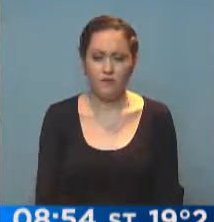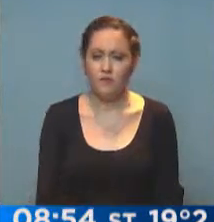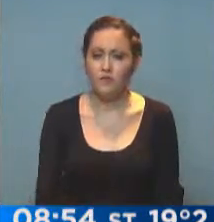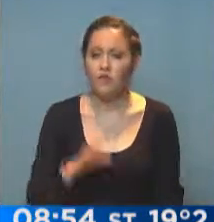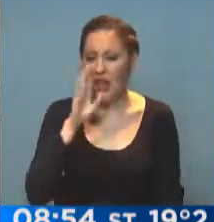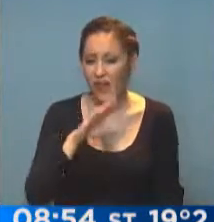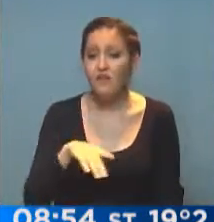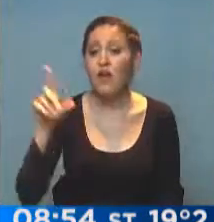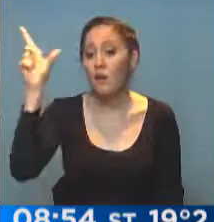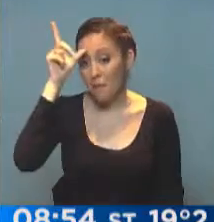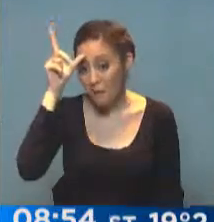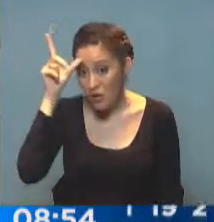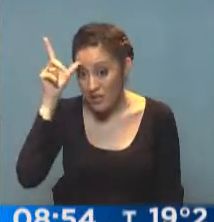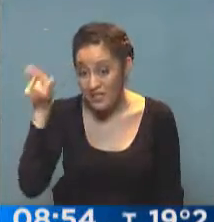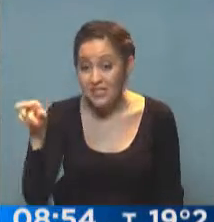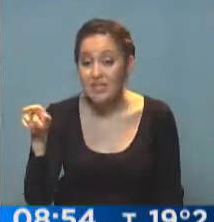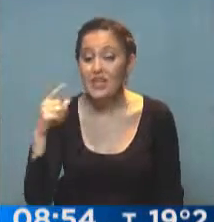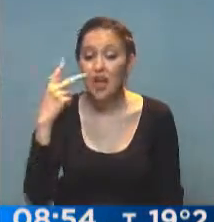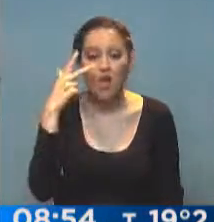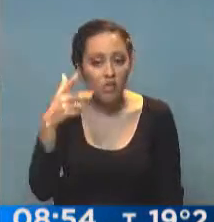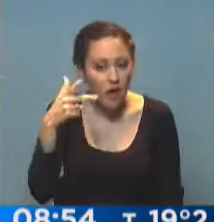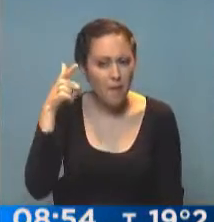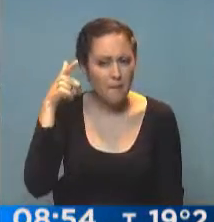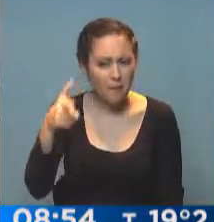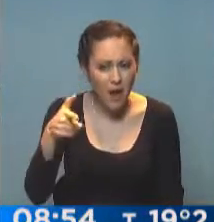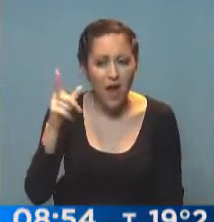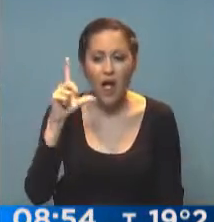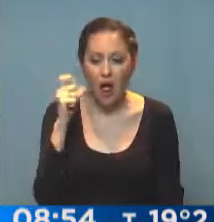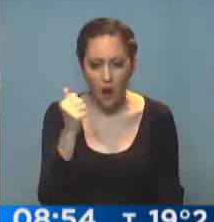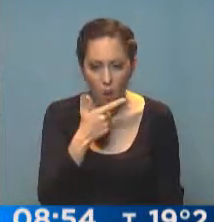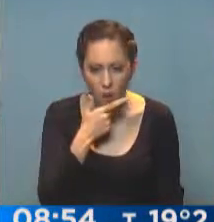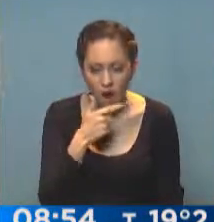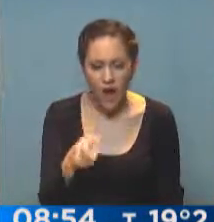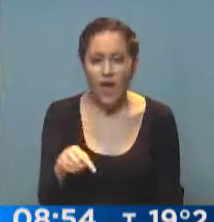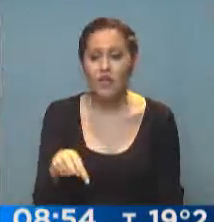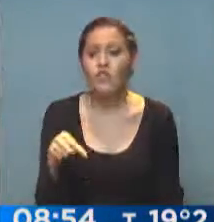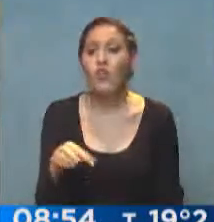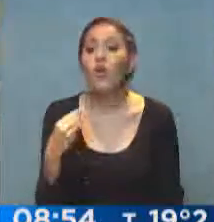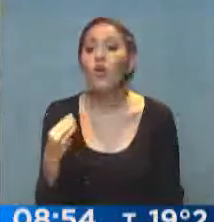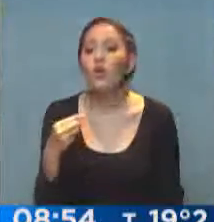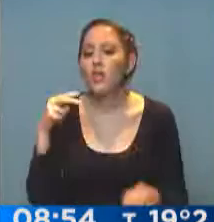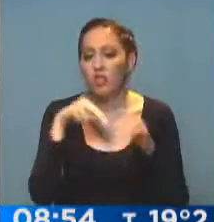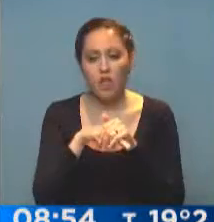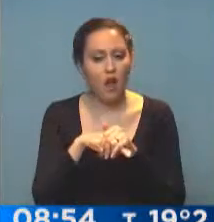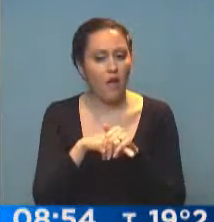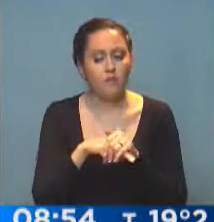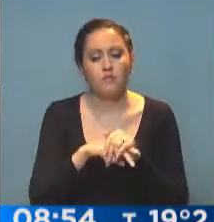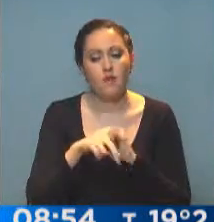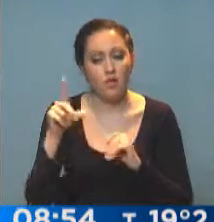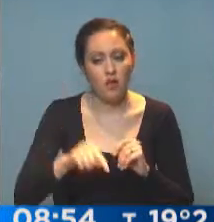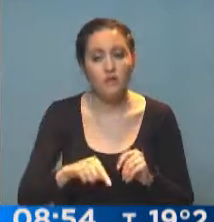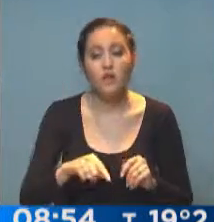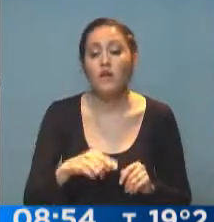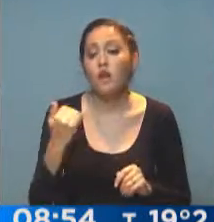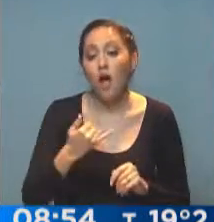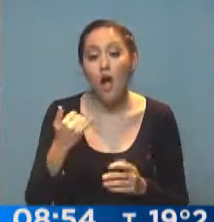policía Ayala le tiró 3 disparos a Lucas, que es lo que hoy llevan a que siga en terapia intensiva. Así que las pruebas